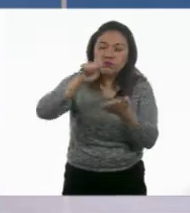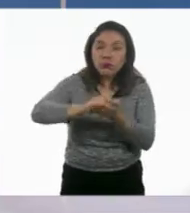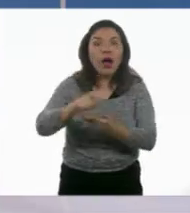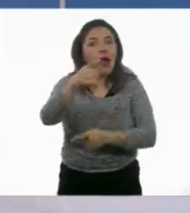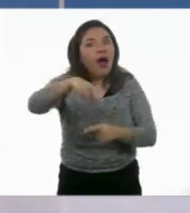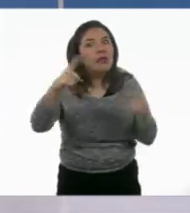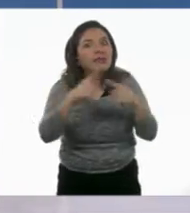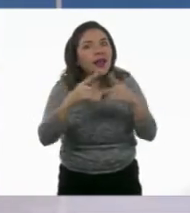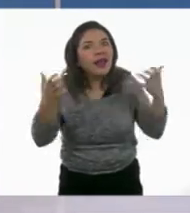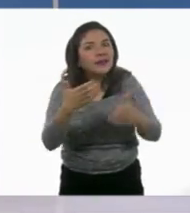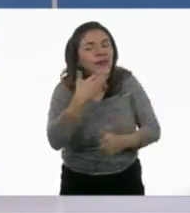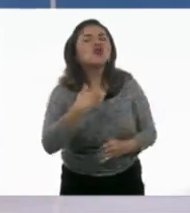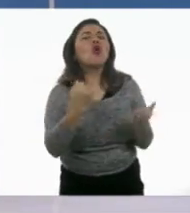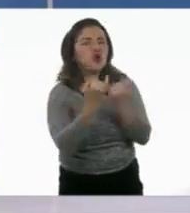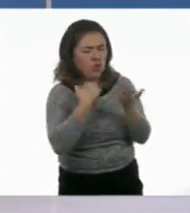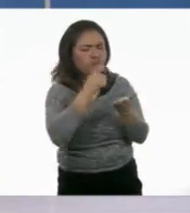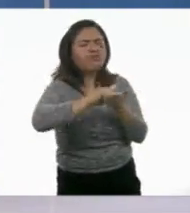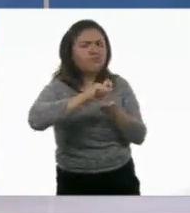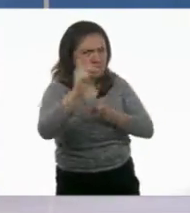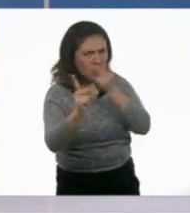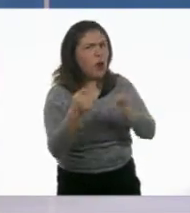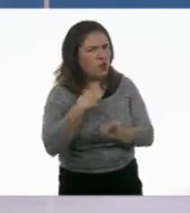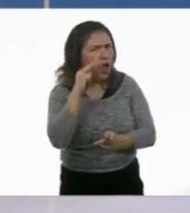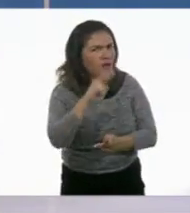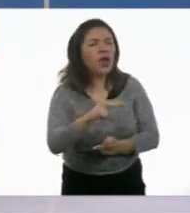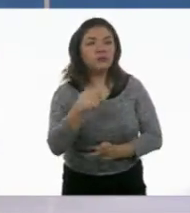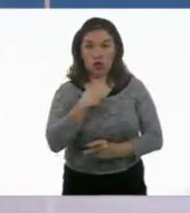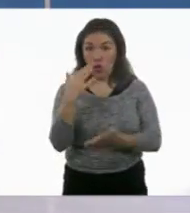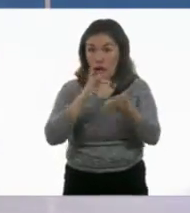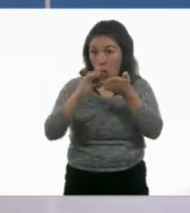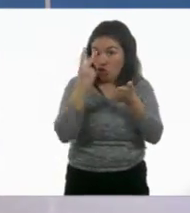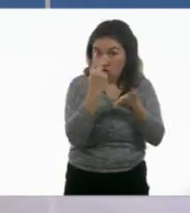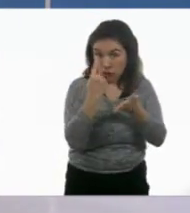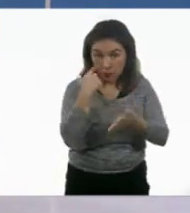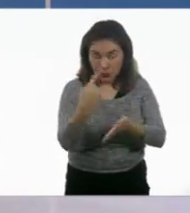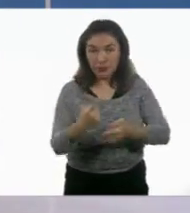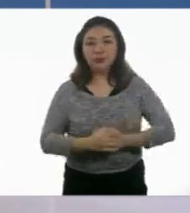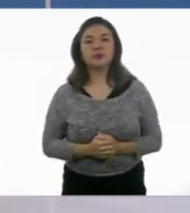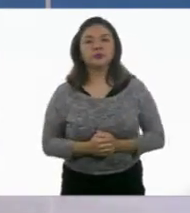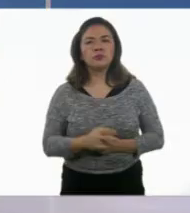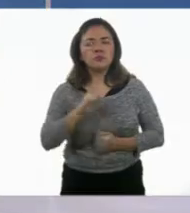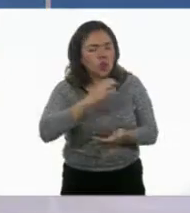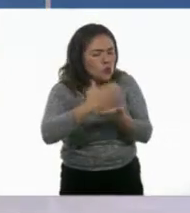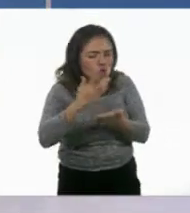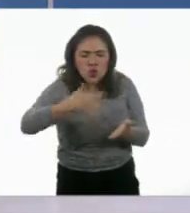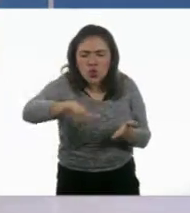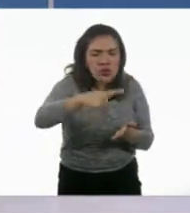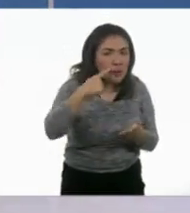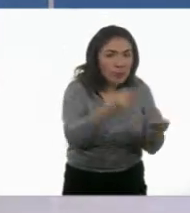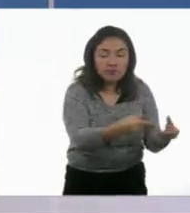retos. Yo también escribí unas preguntas, ¿eh? ¿Puedo leer dos? Claro. Aquí dejé mi libreta.